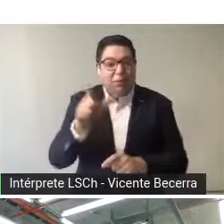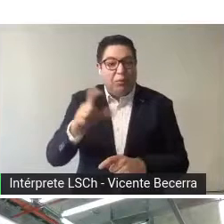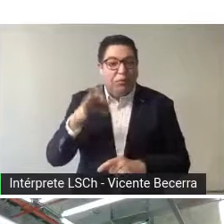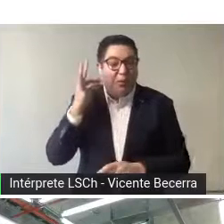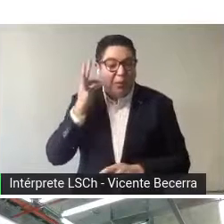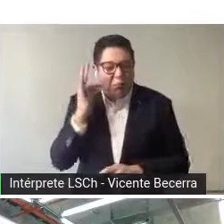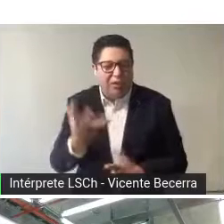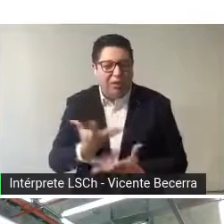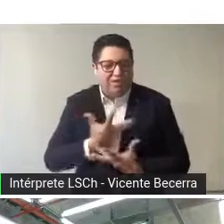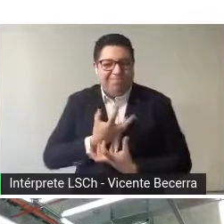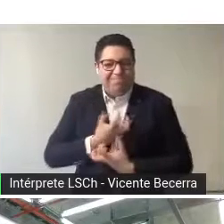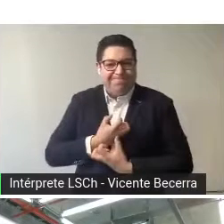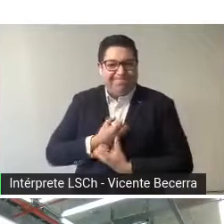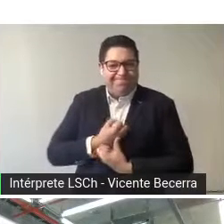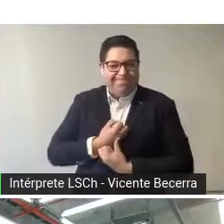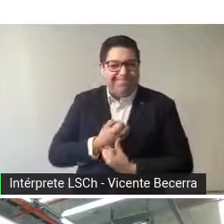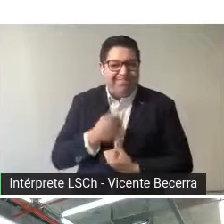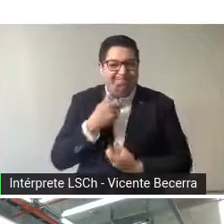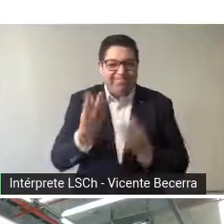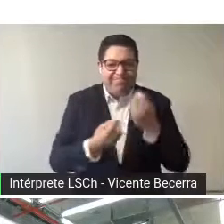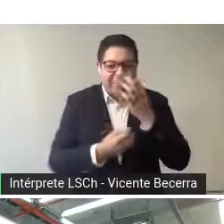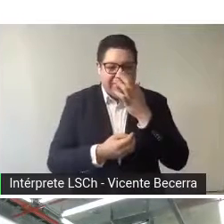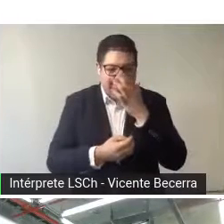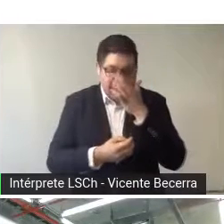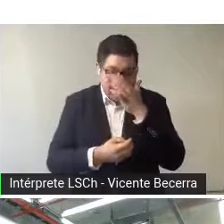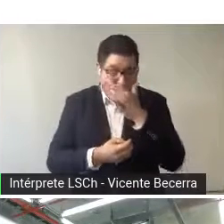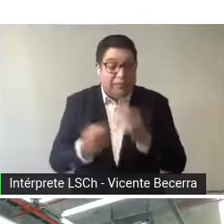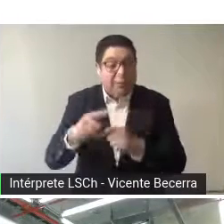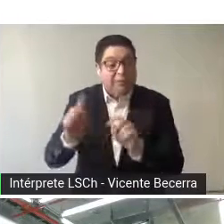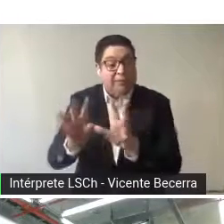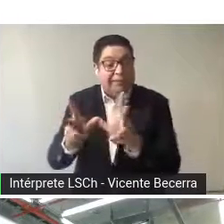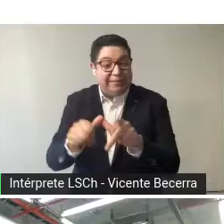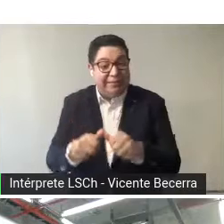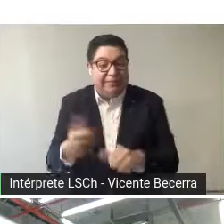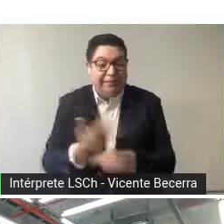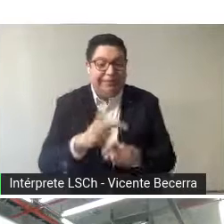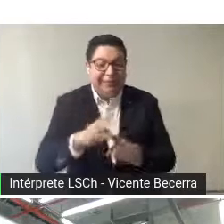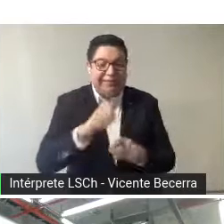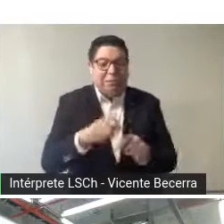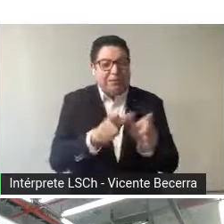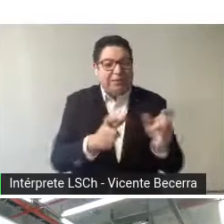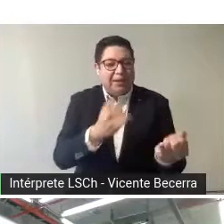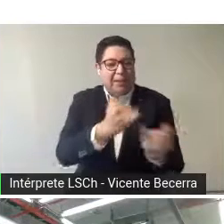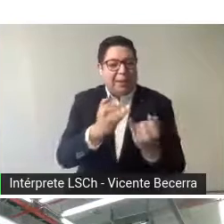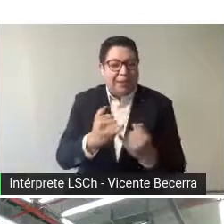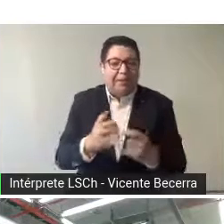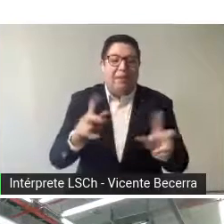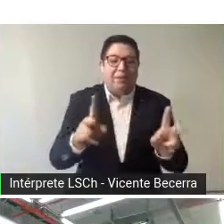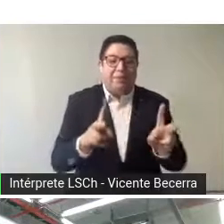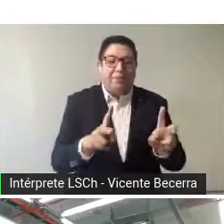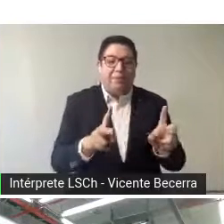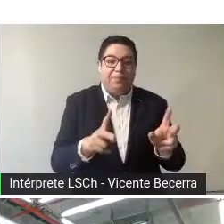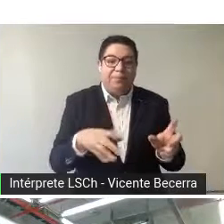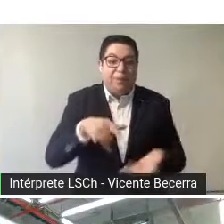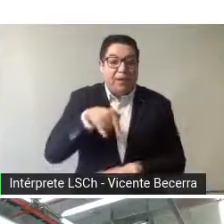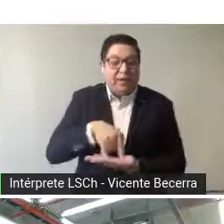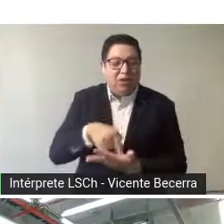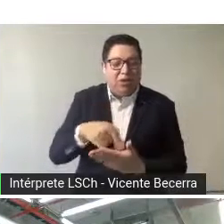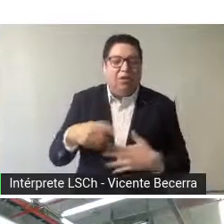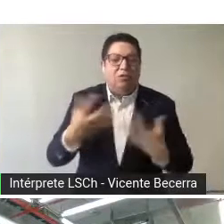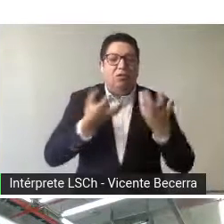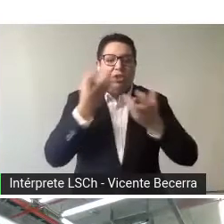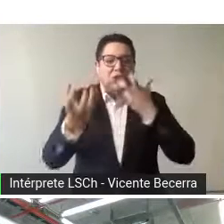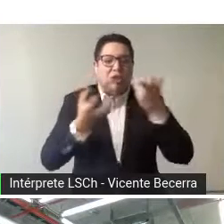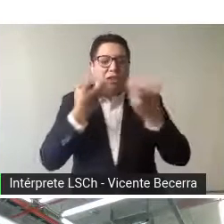amargura acerca de lo que le estaba sucediendo a sus familiares y a sus amistades fuera de la sede del Congreso,